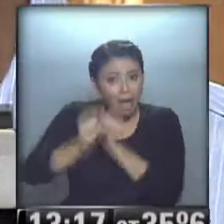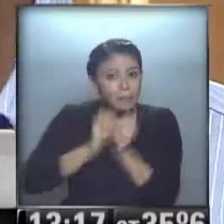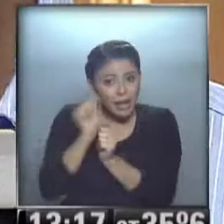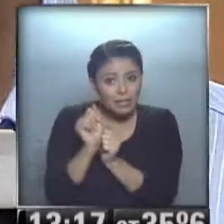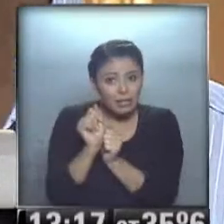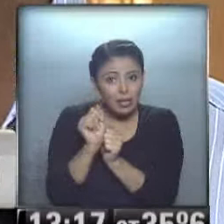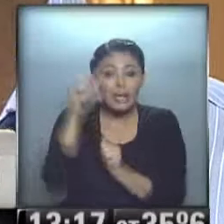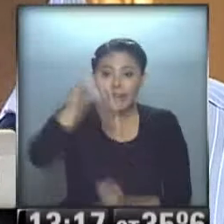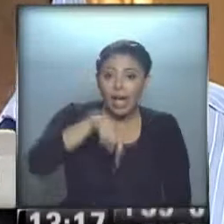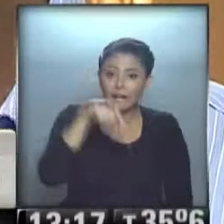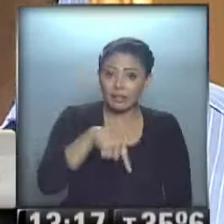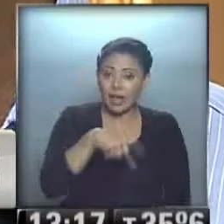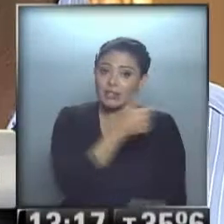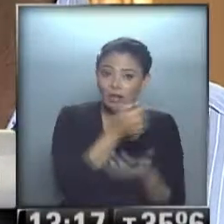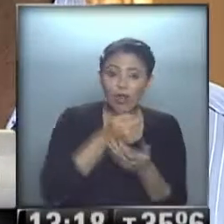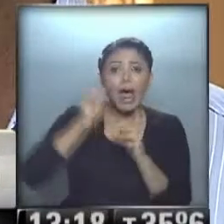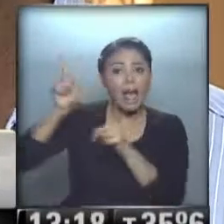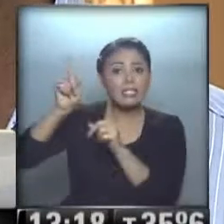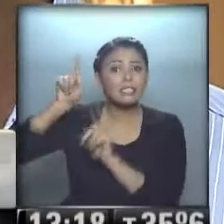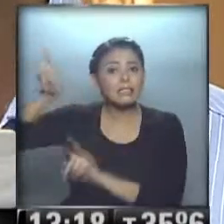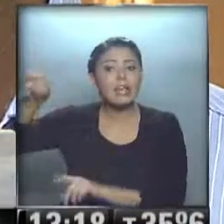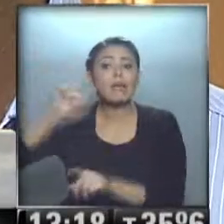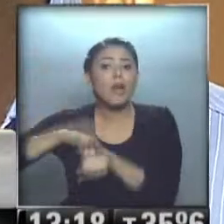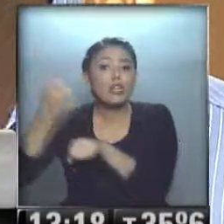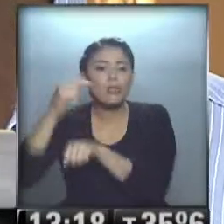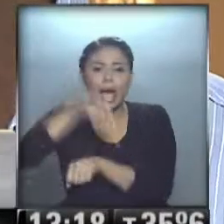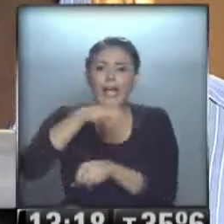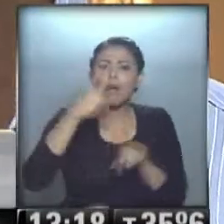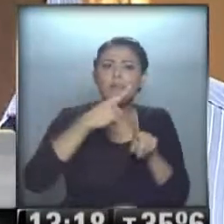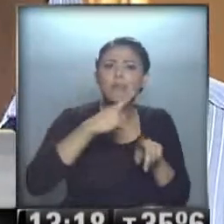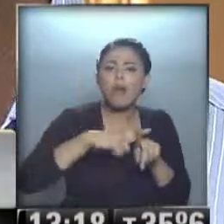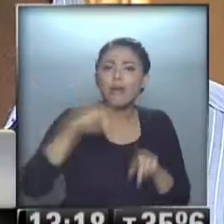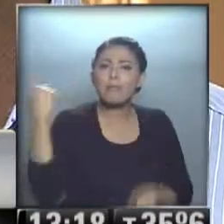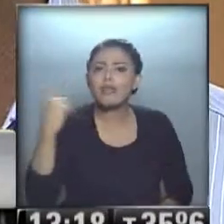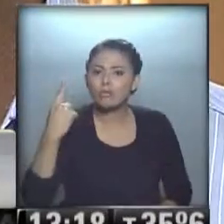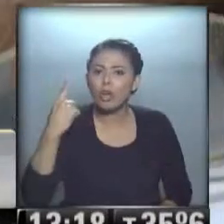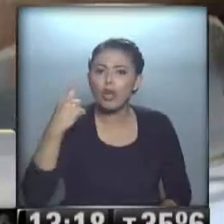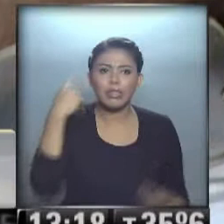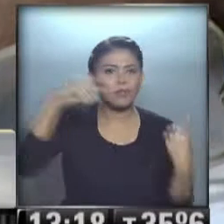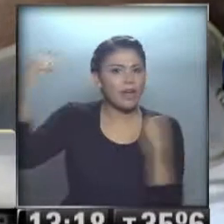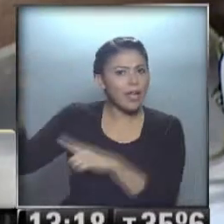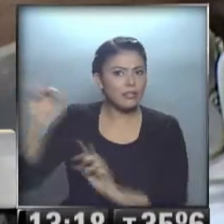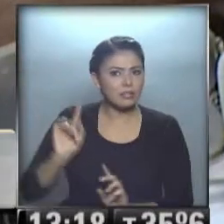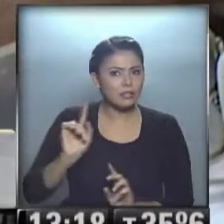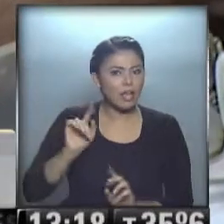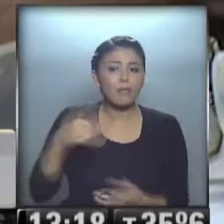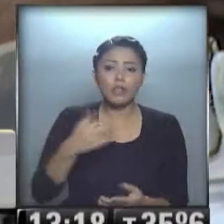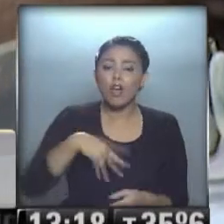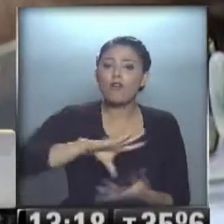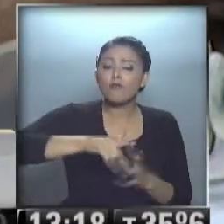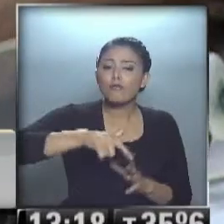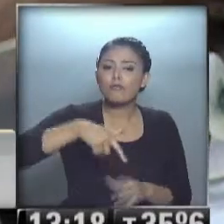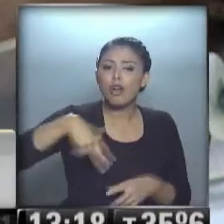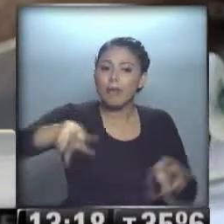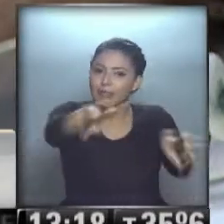prestan servicio acá allá lo hacen por segundo y acá cobraban por minuto lo cual generaba un enriquecimiento ilícito por un